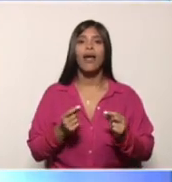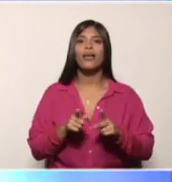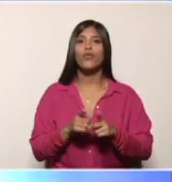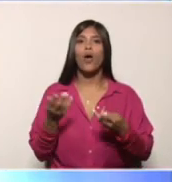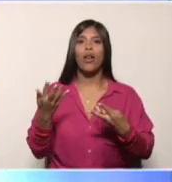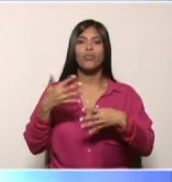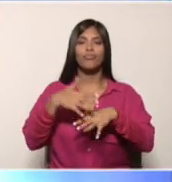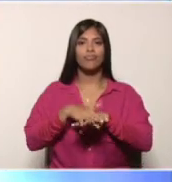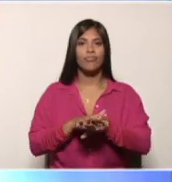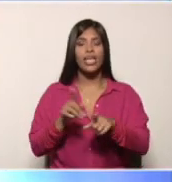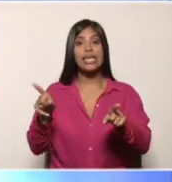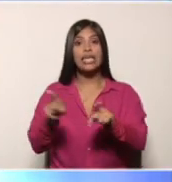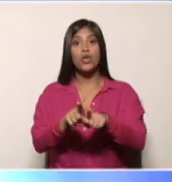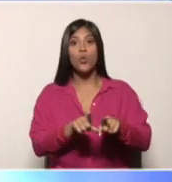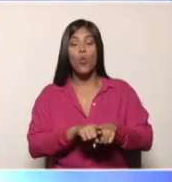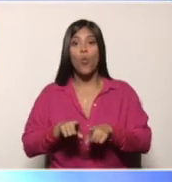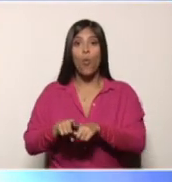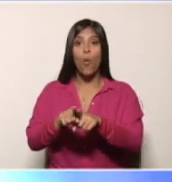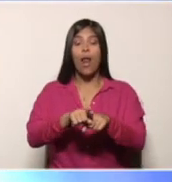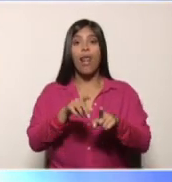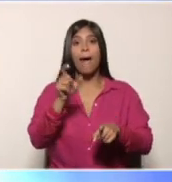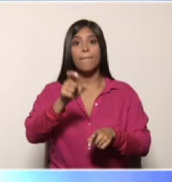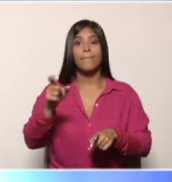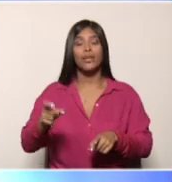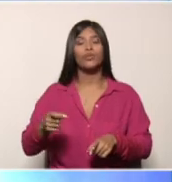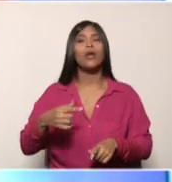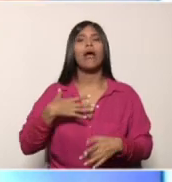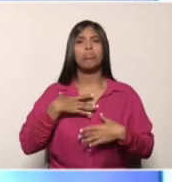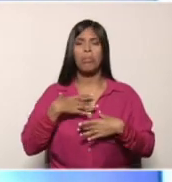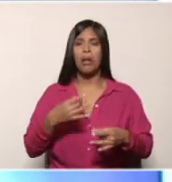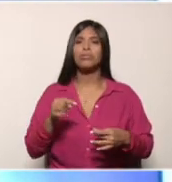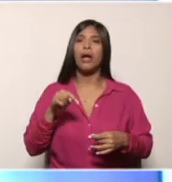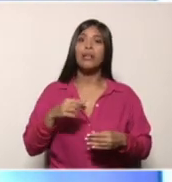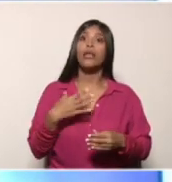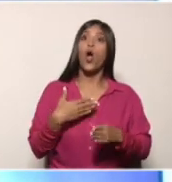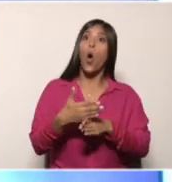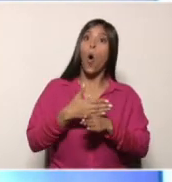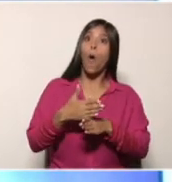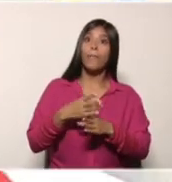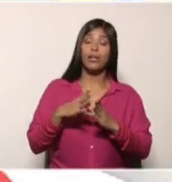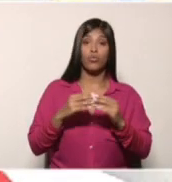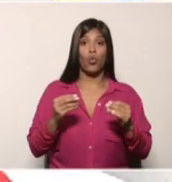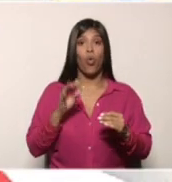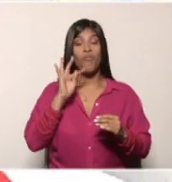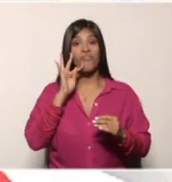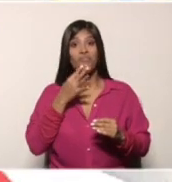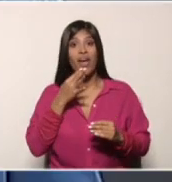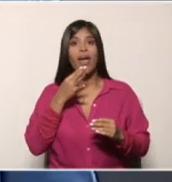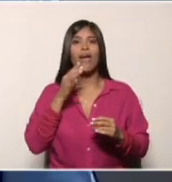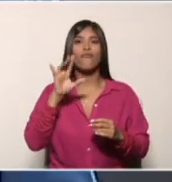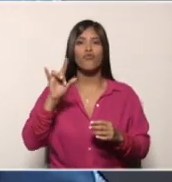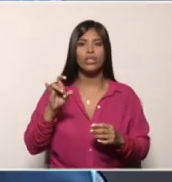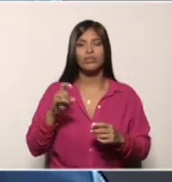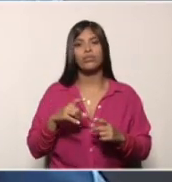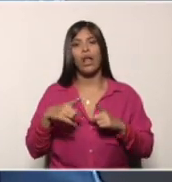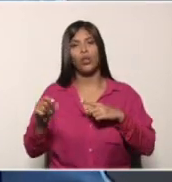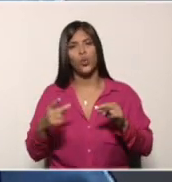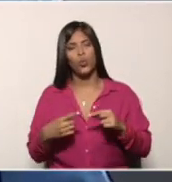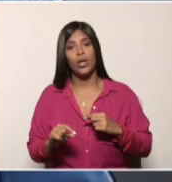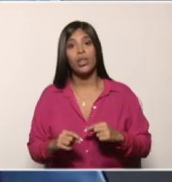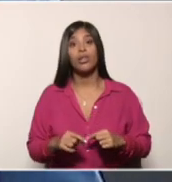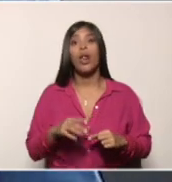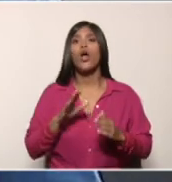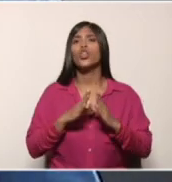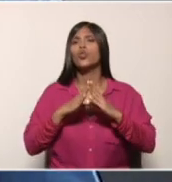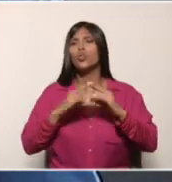inclusión e igualdad social. Muy interesante para esta época y para compartir en nuestras redes sociales. Todos atentos en casa a prestar